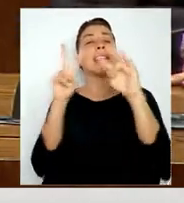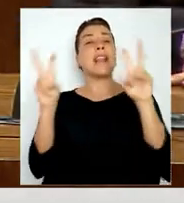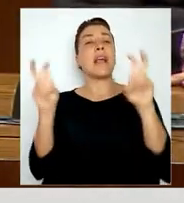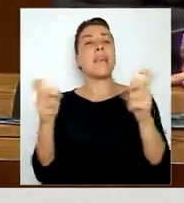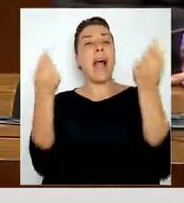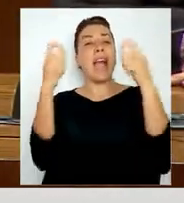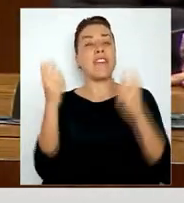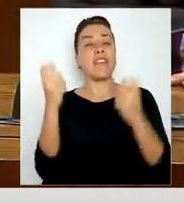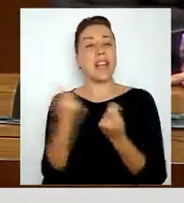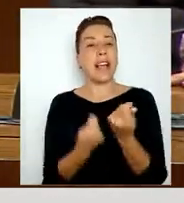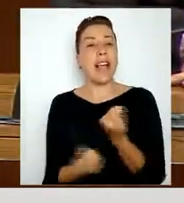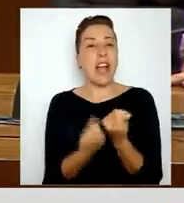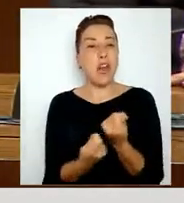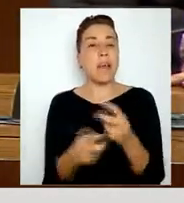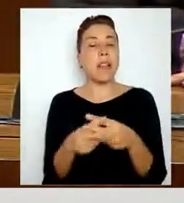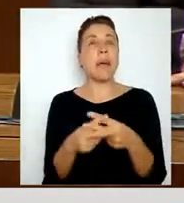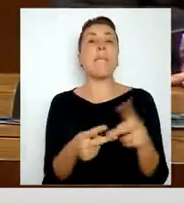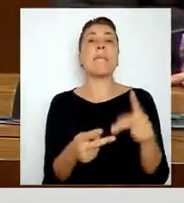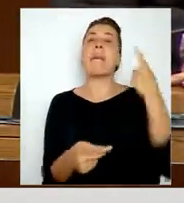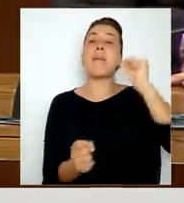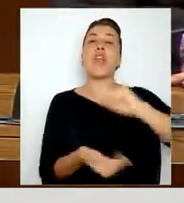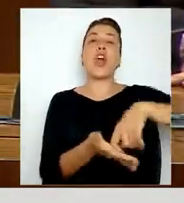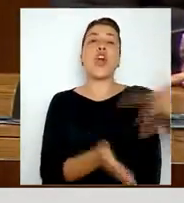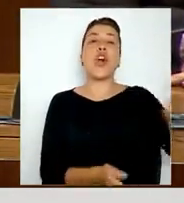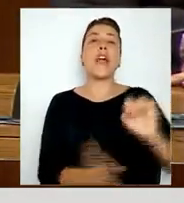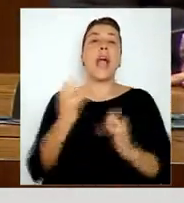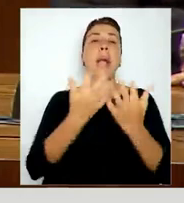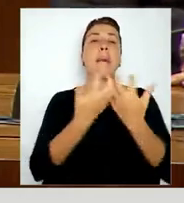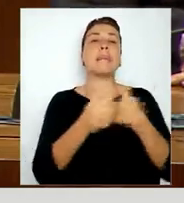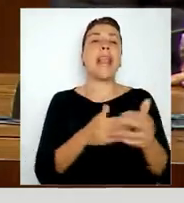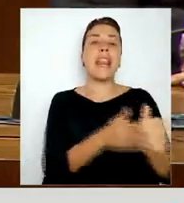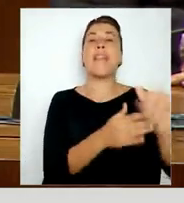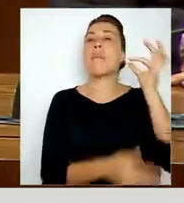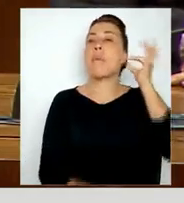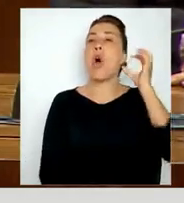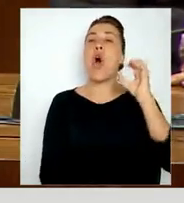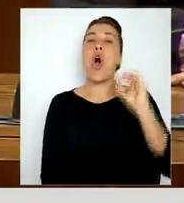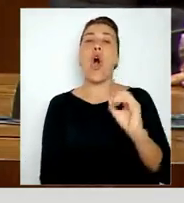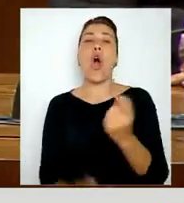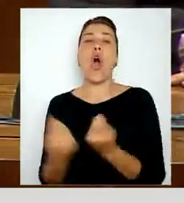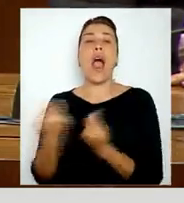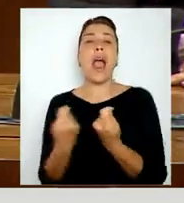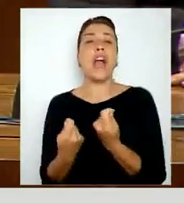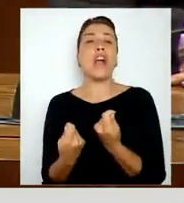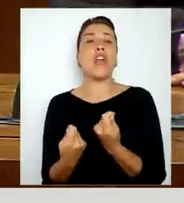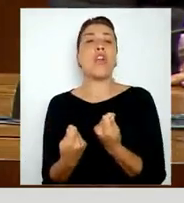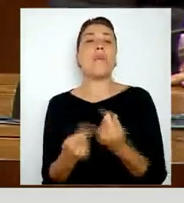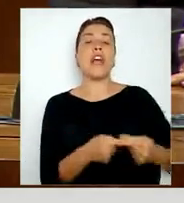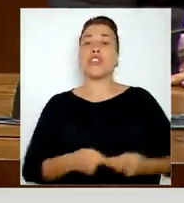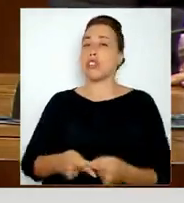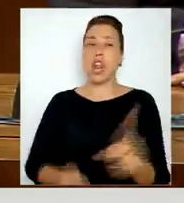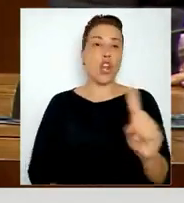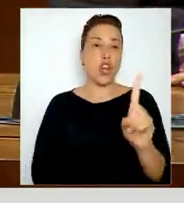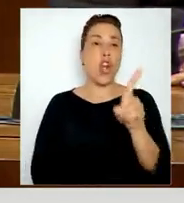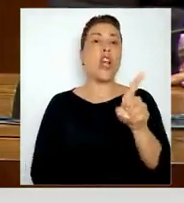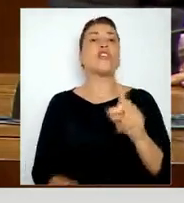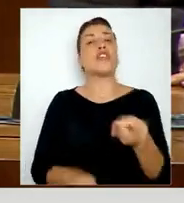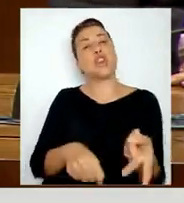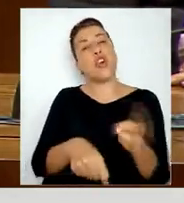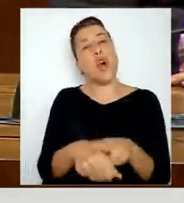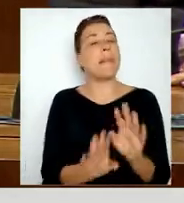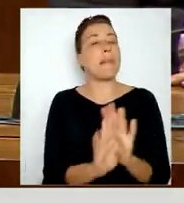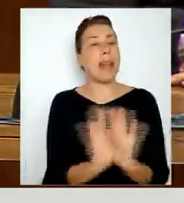propender a la contratación de empresas lideradas por quiere o de economía social no es así es complementario Y por último